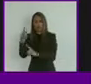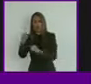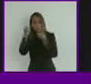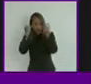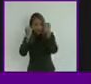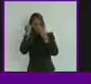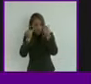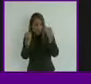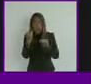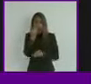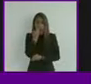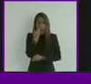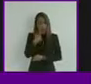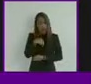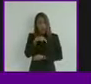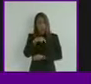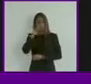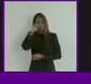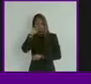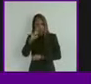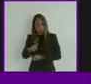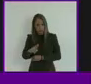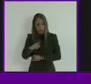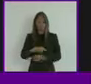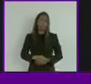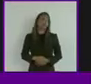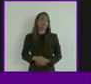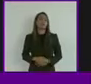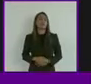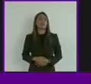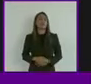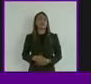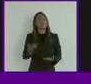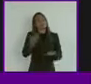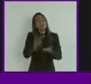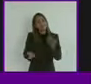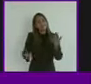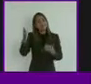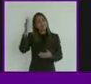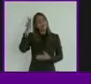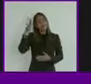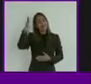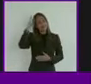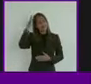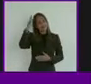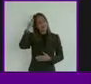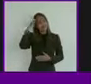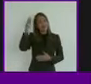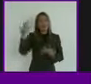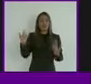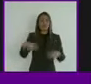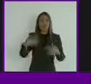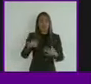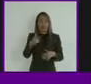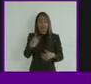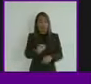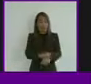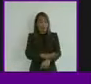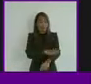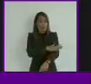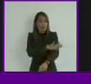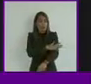¿no? Muy bien, Sua, excelente. Y ahora sí, vamos con la titular de la inteligencia emocional, que me tengo la impresión, mi querida